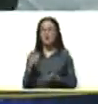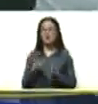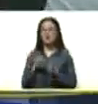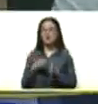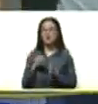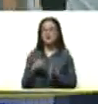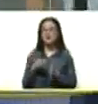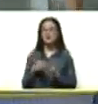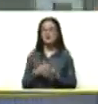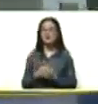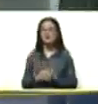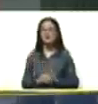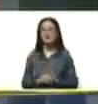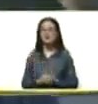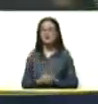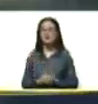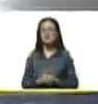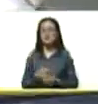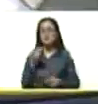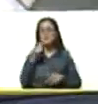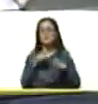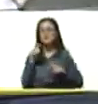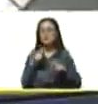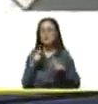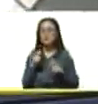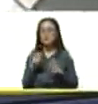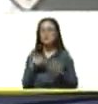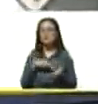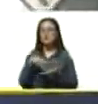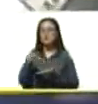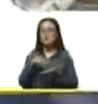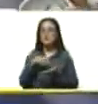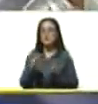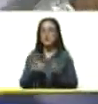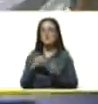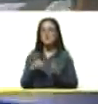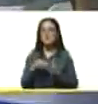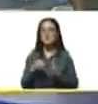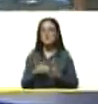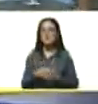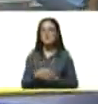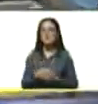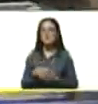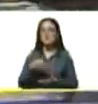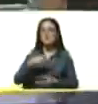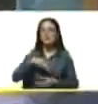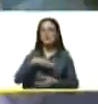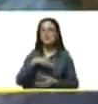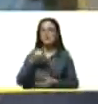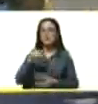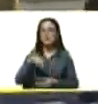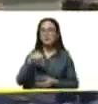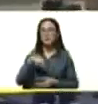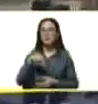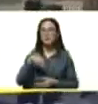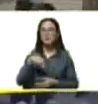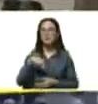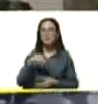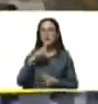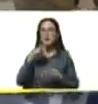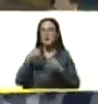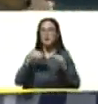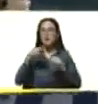los andenes nos vamos a dirigir. Aquí está la gente pasando por el metro. Y nosotros que estamos aquí precisamente hablando